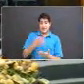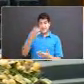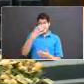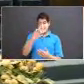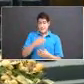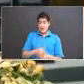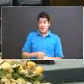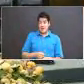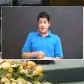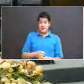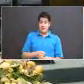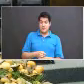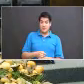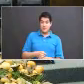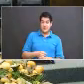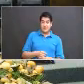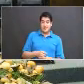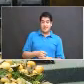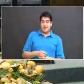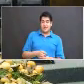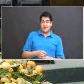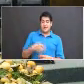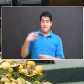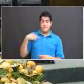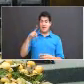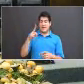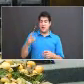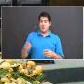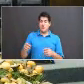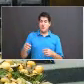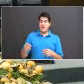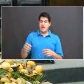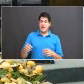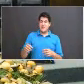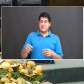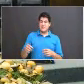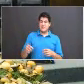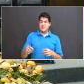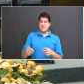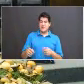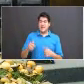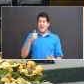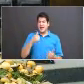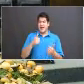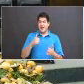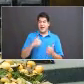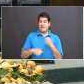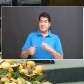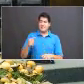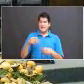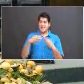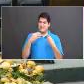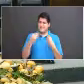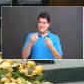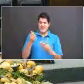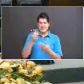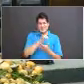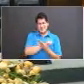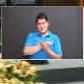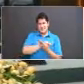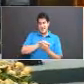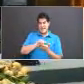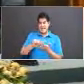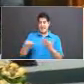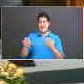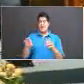más volví a invitar para una actividad, sobre todo tan, en ninguna, pero una actividad tan sagrada como